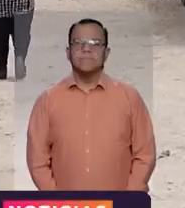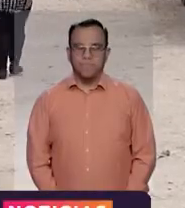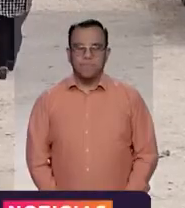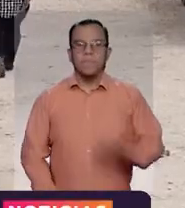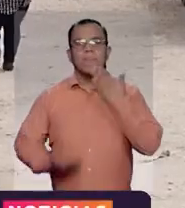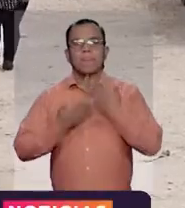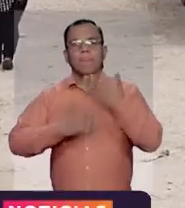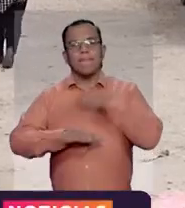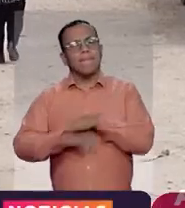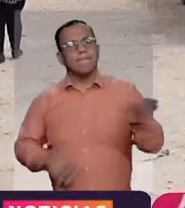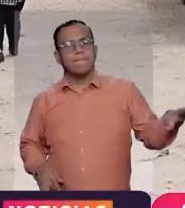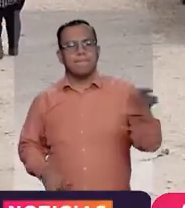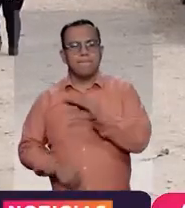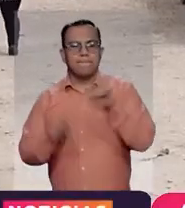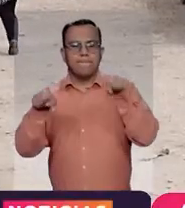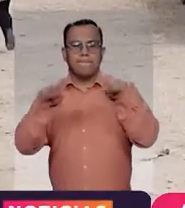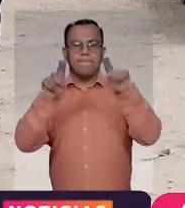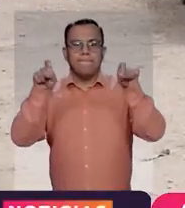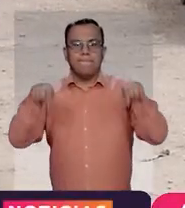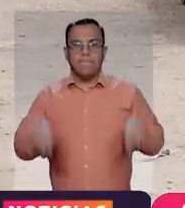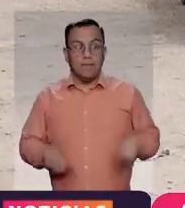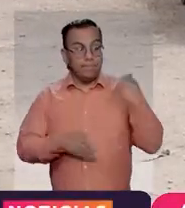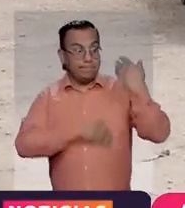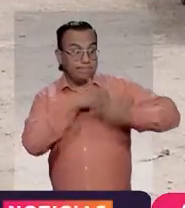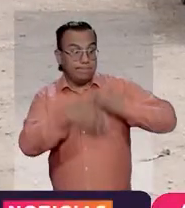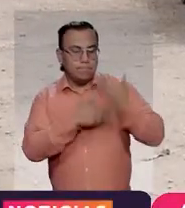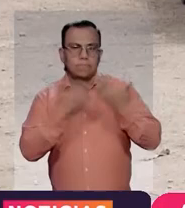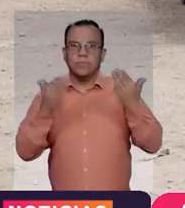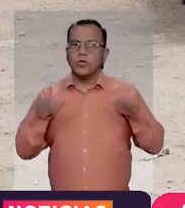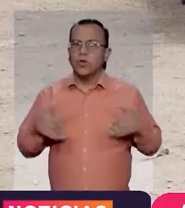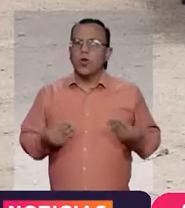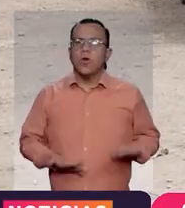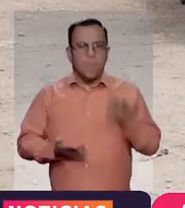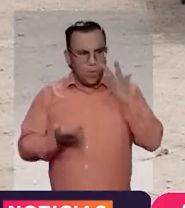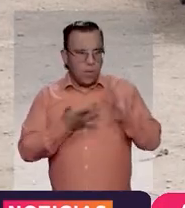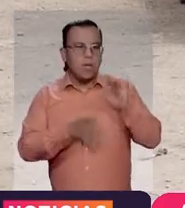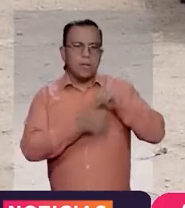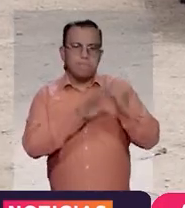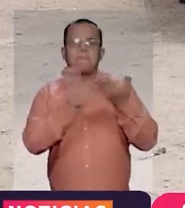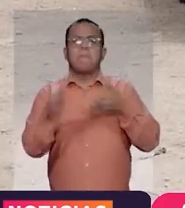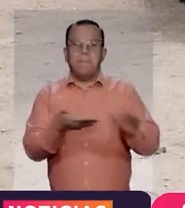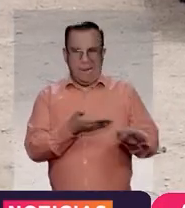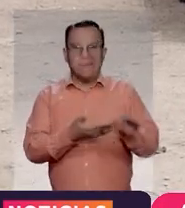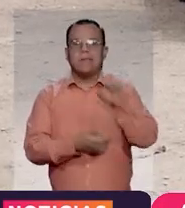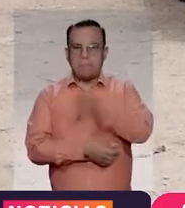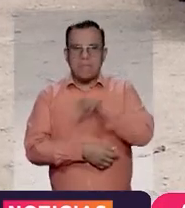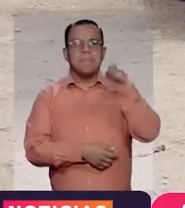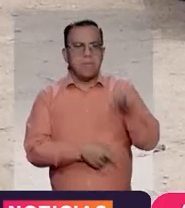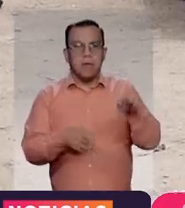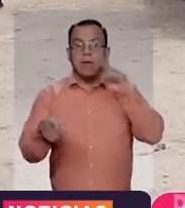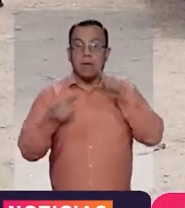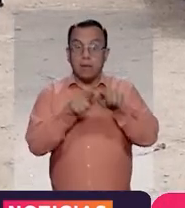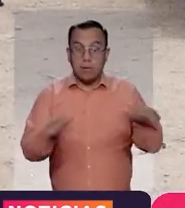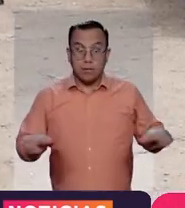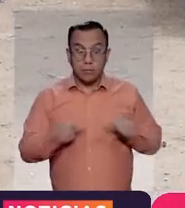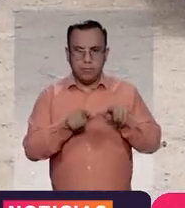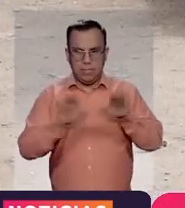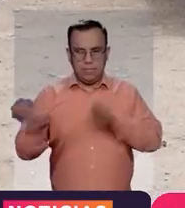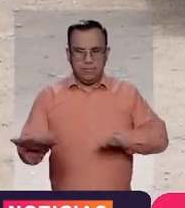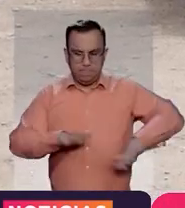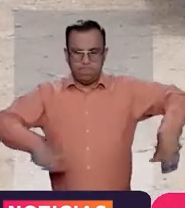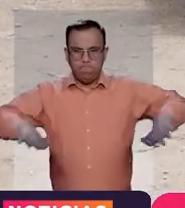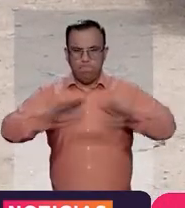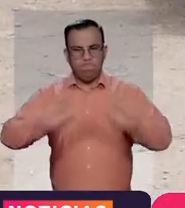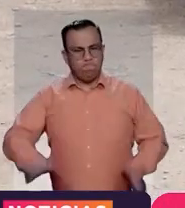Muy buenas tardes para todos. Les cuento que ese operativo se desarrolló como parte del plan parcial de recuperación de espacio público de